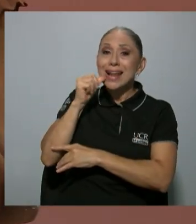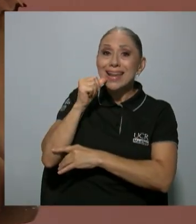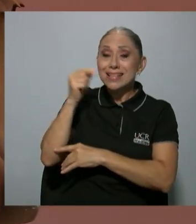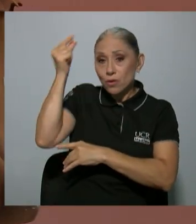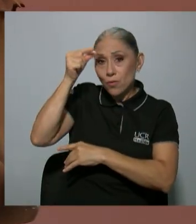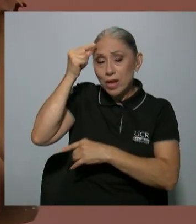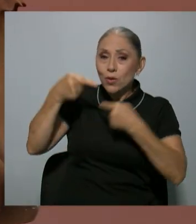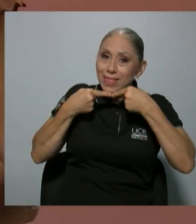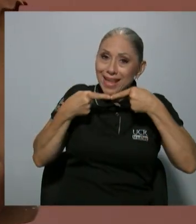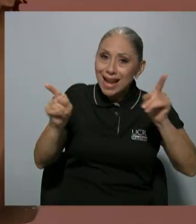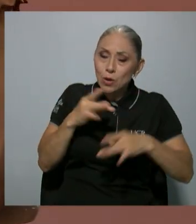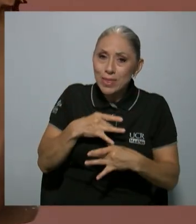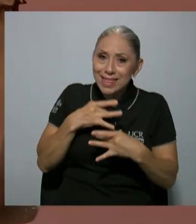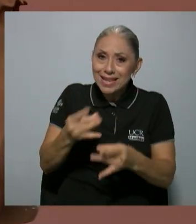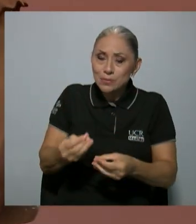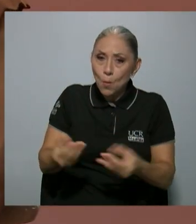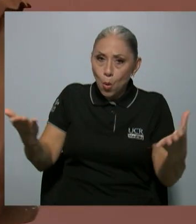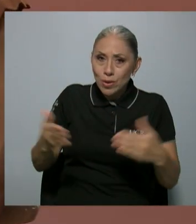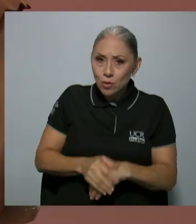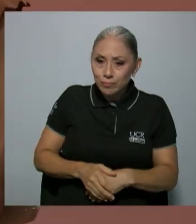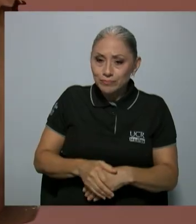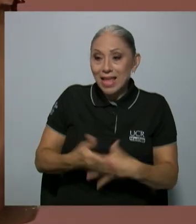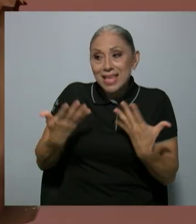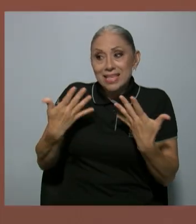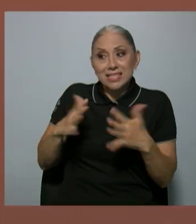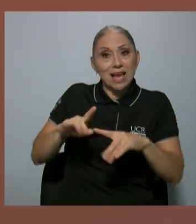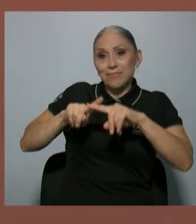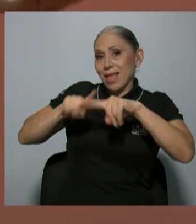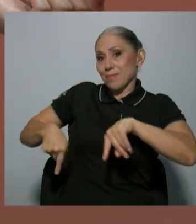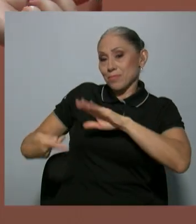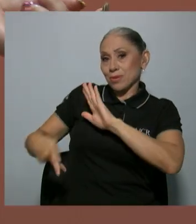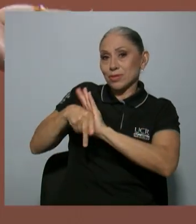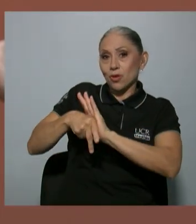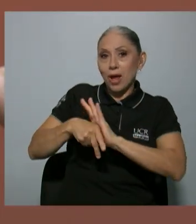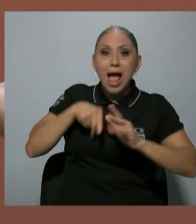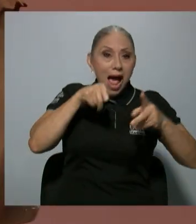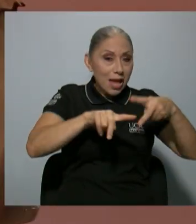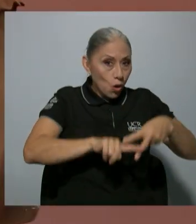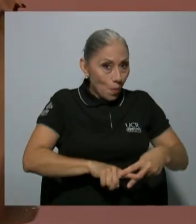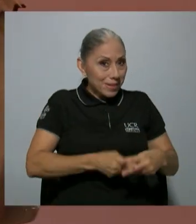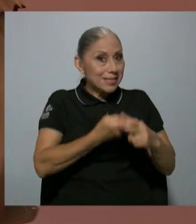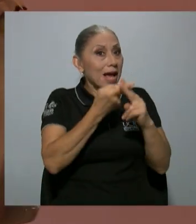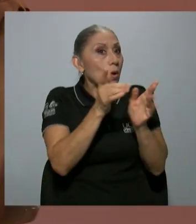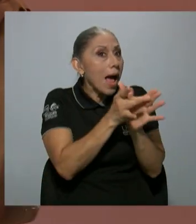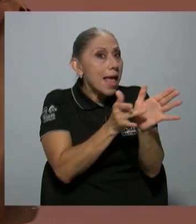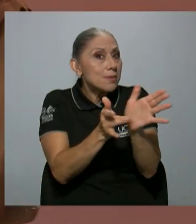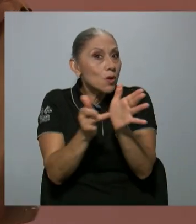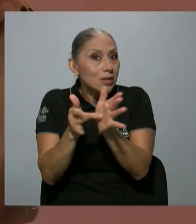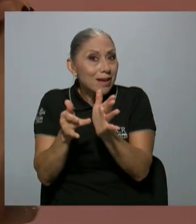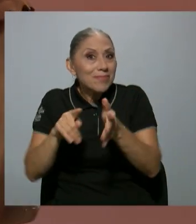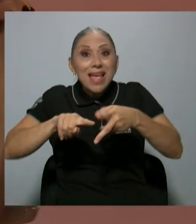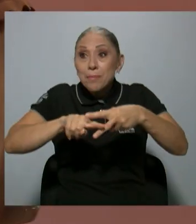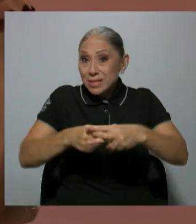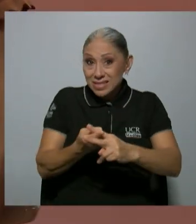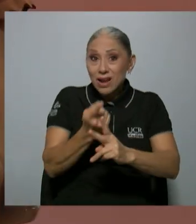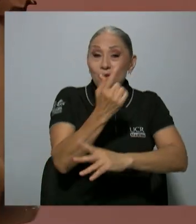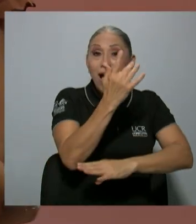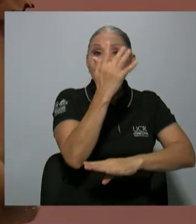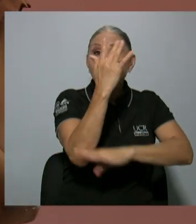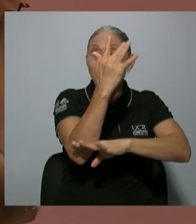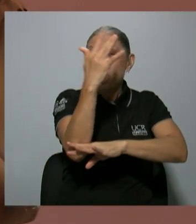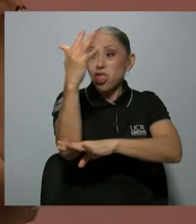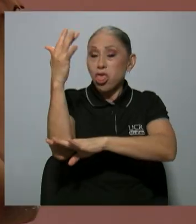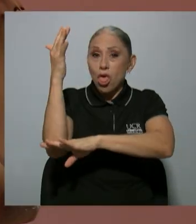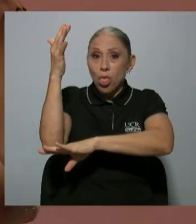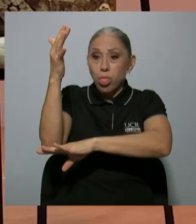de interés público y quitó la prohibición para ese caso. Y ahí es donde comenzaron a explotar. Comenzaron a talar bosque, incluso en áreas donde habían